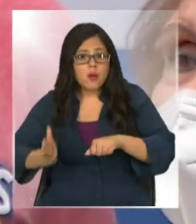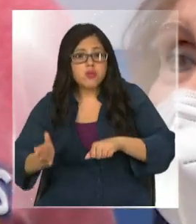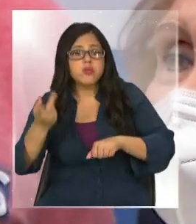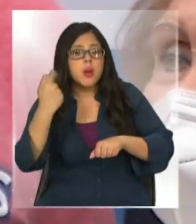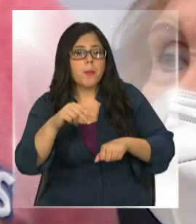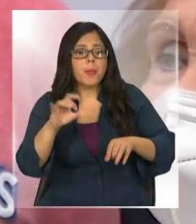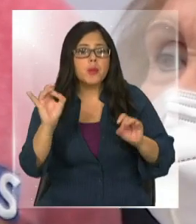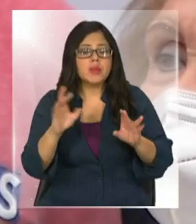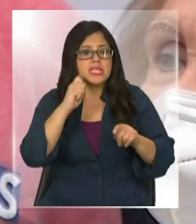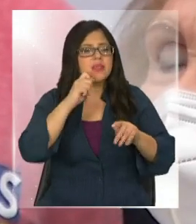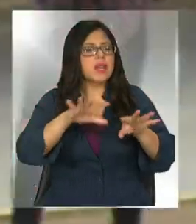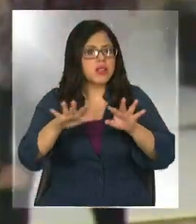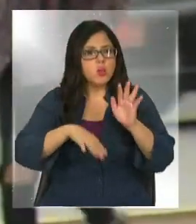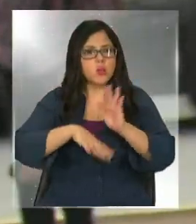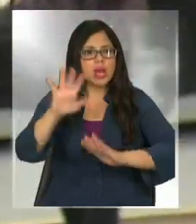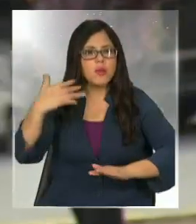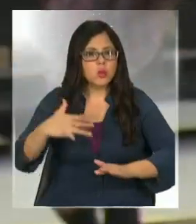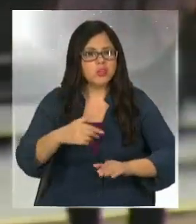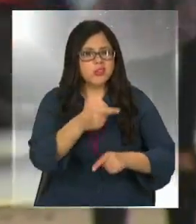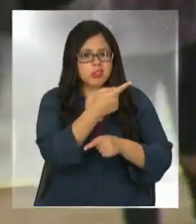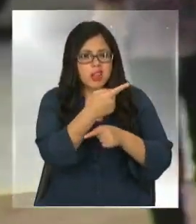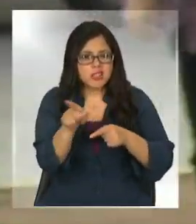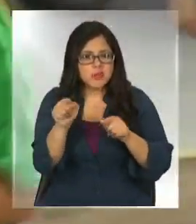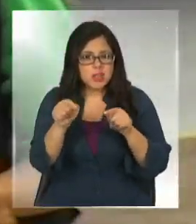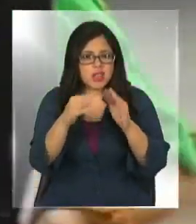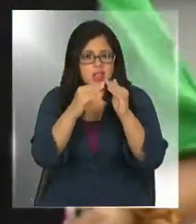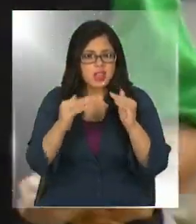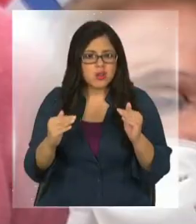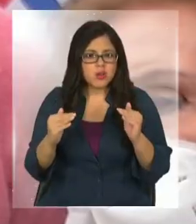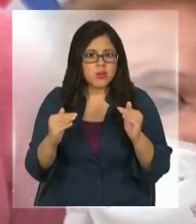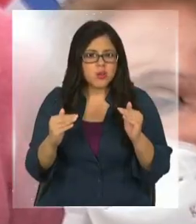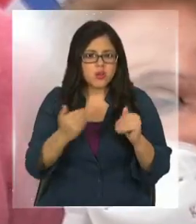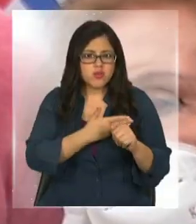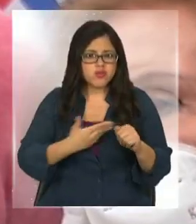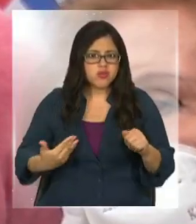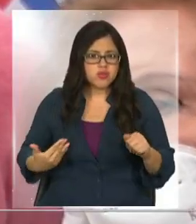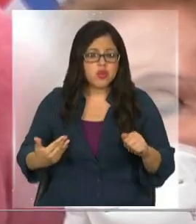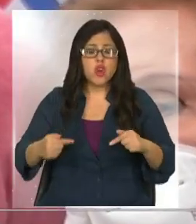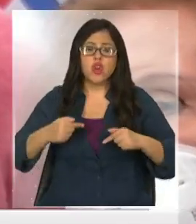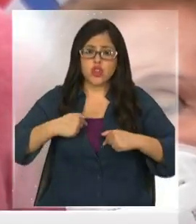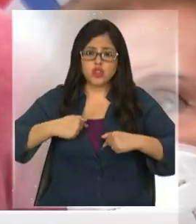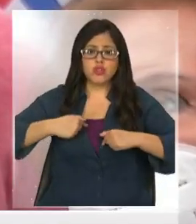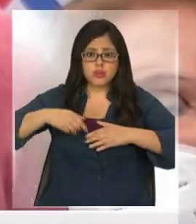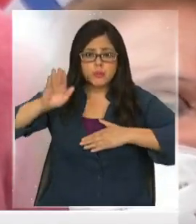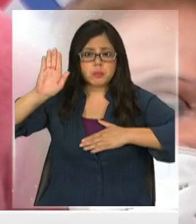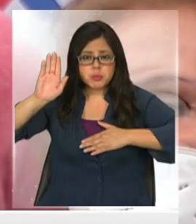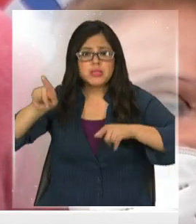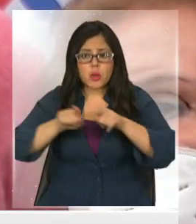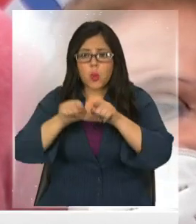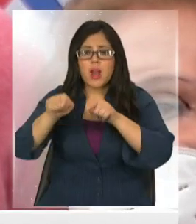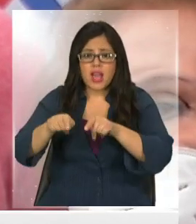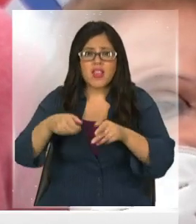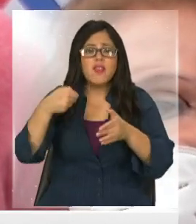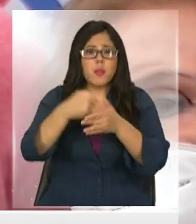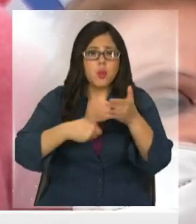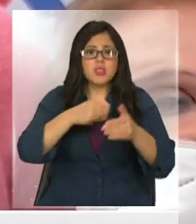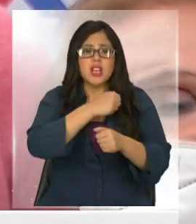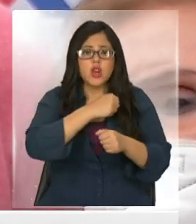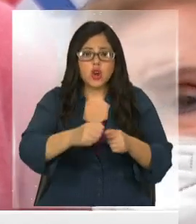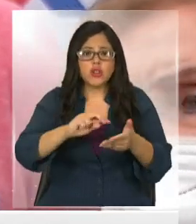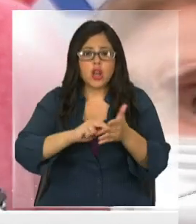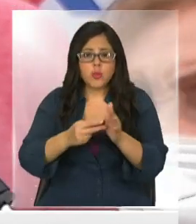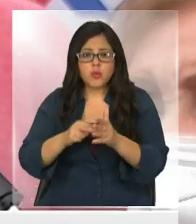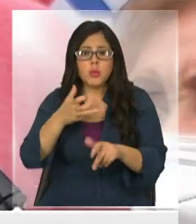actividad más importante de la semana de la moneda usuario nombre de palabra que junto con ellos vamos a combatir el nepotismo que junto con ellos vamos a